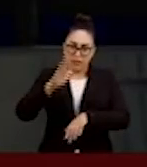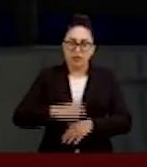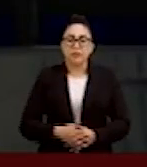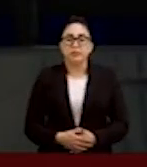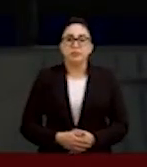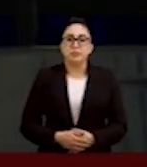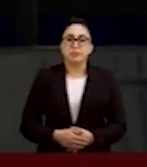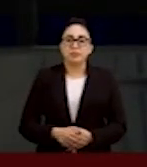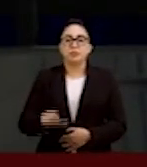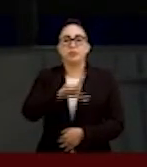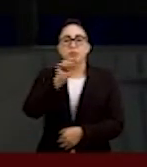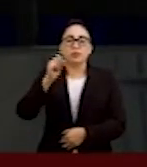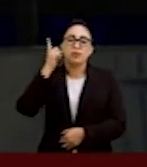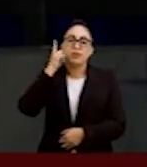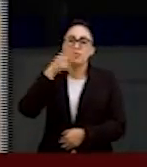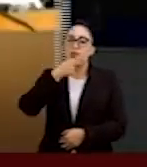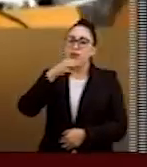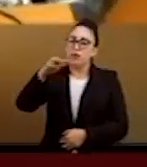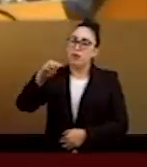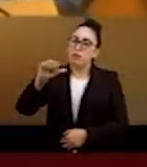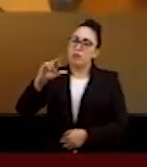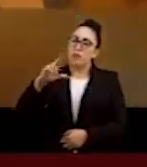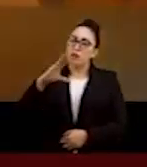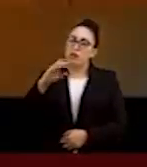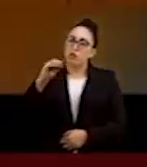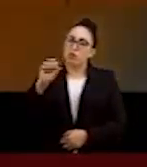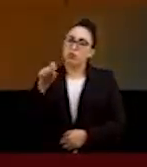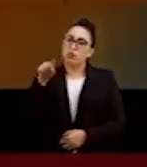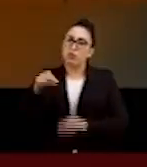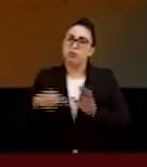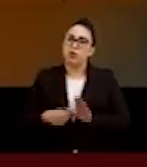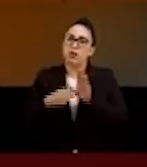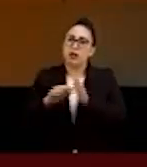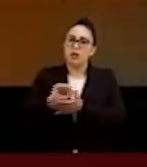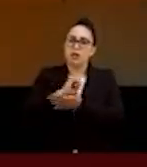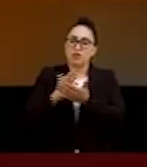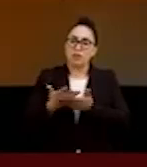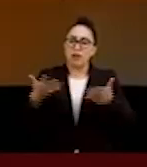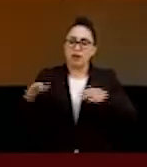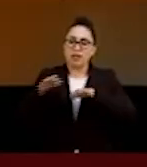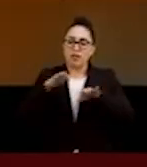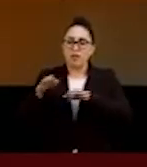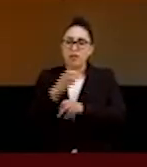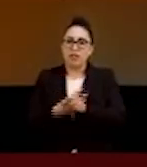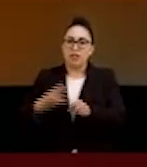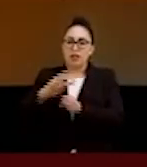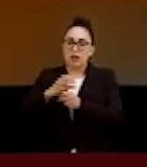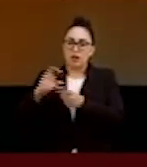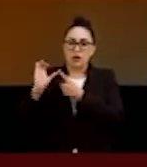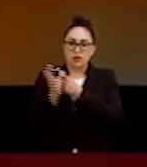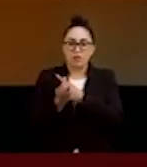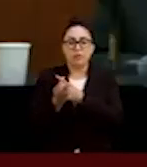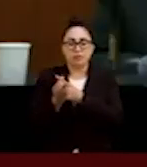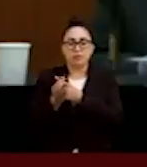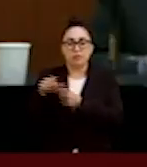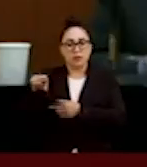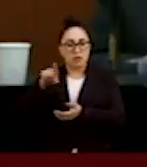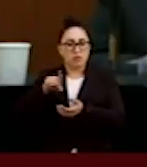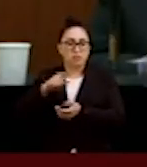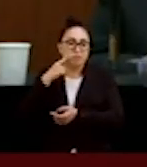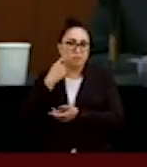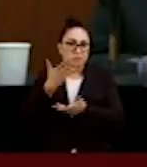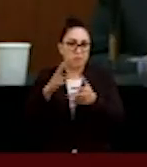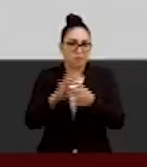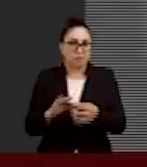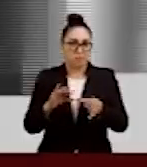Y fue el diputado Marcos Rosendo Medina Filigrana quien presentó el informe de labores de la tercera comisión de la permanente. Esto fue lo que dijo.